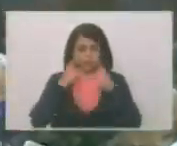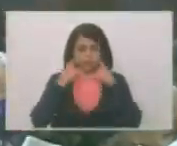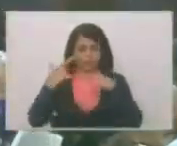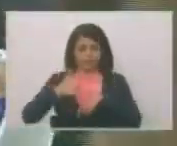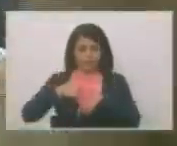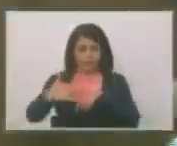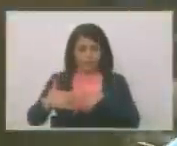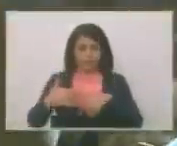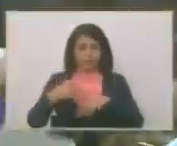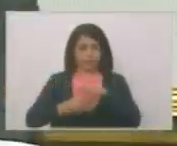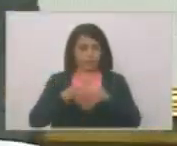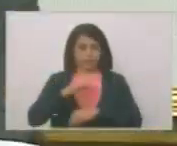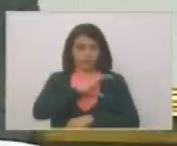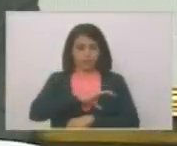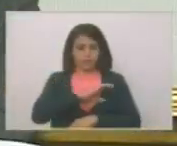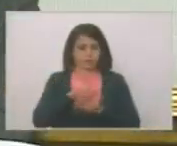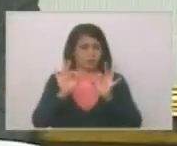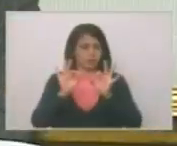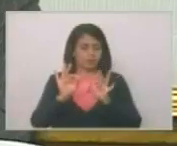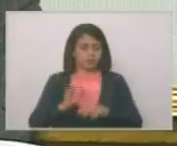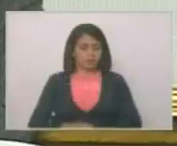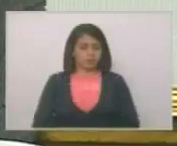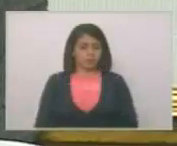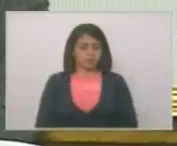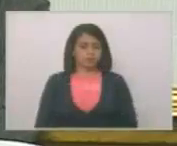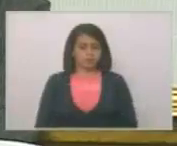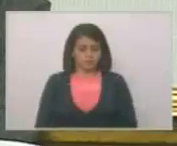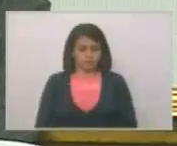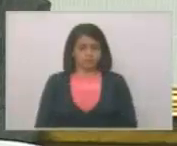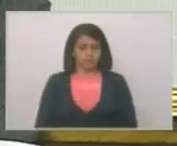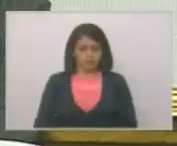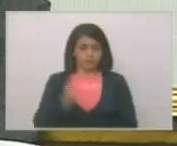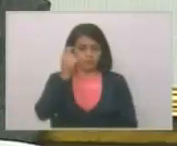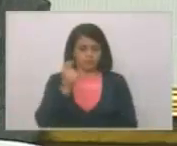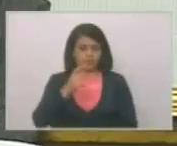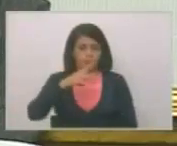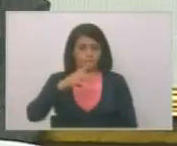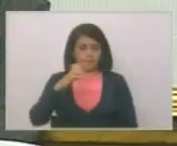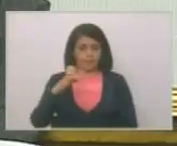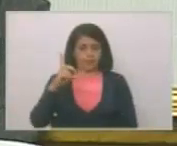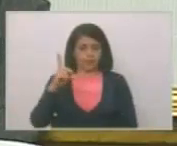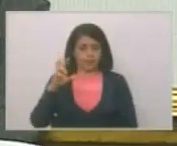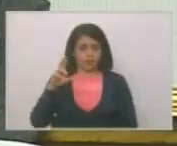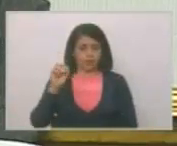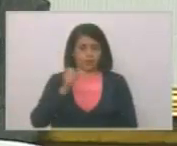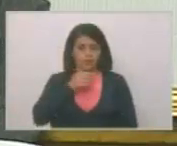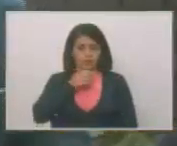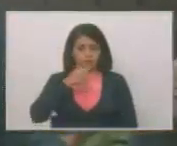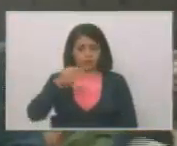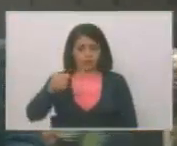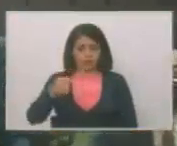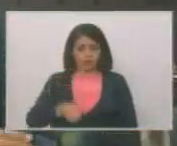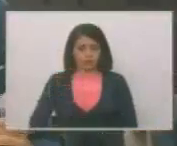tiempo de funcionamiento de esta comisión especial. Correcto. Diputado Pedro Carreño, micrófono para el diputado, por